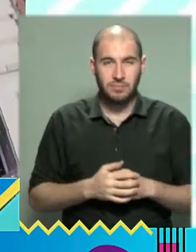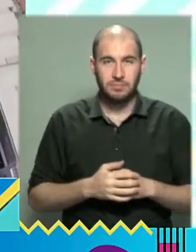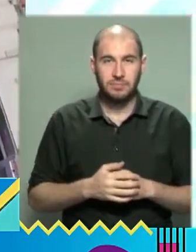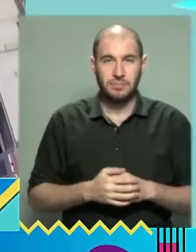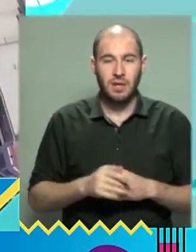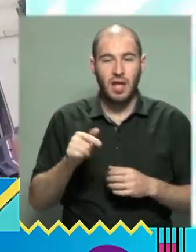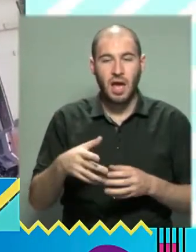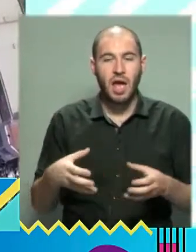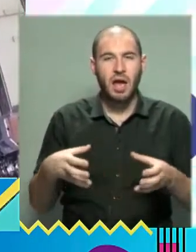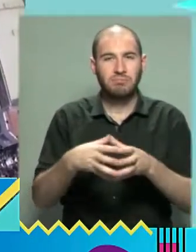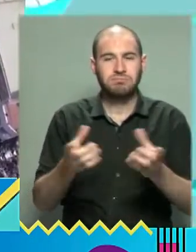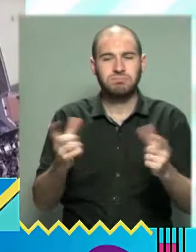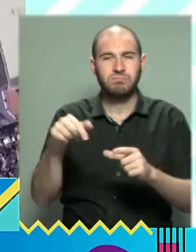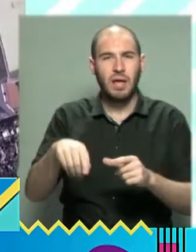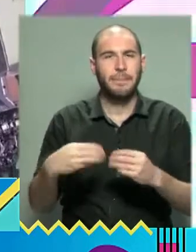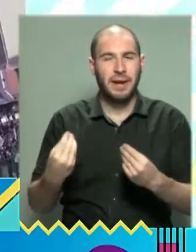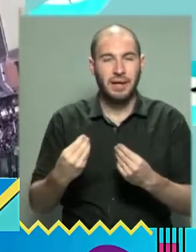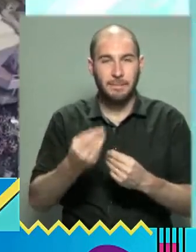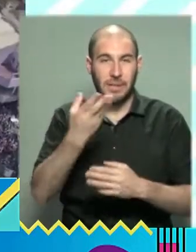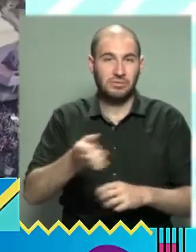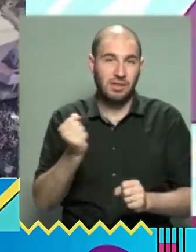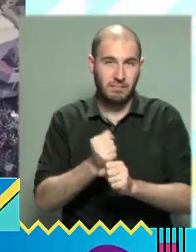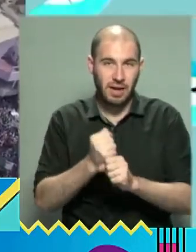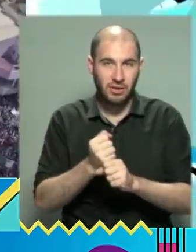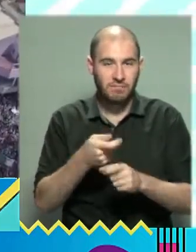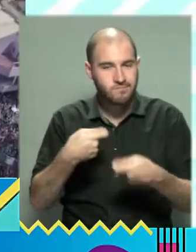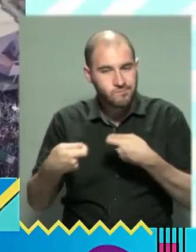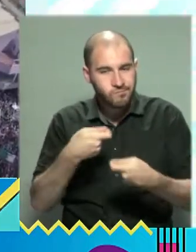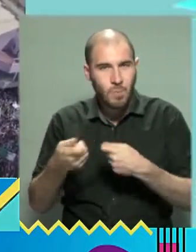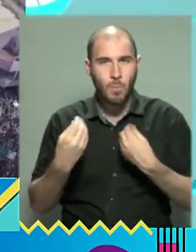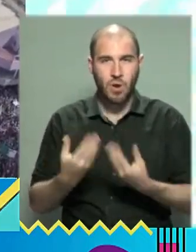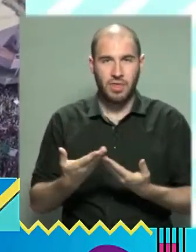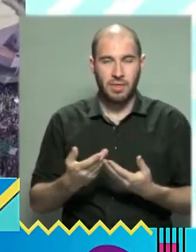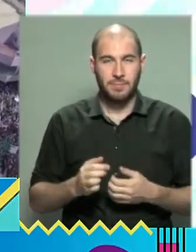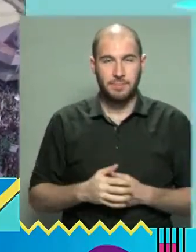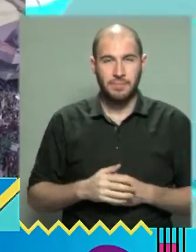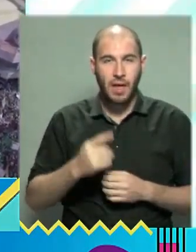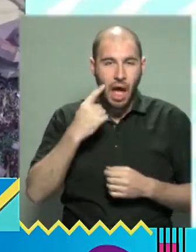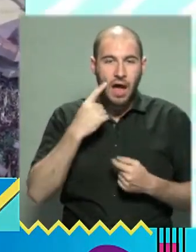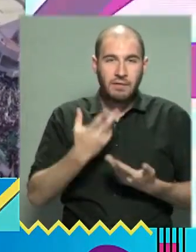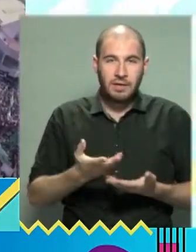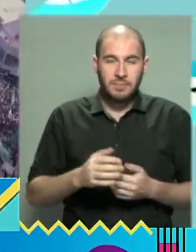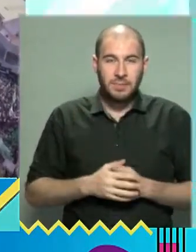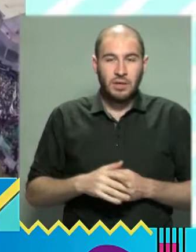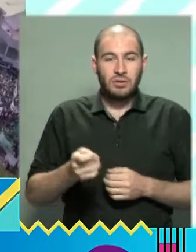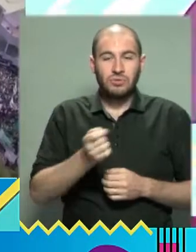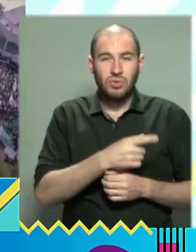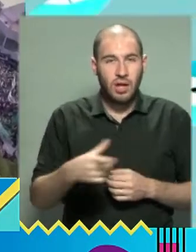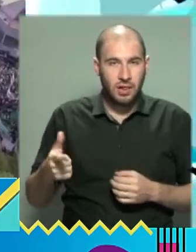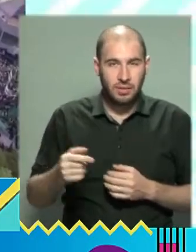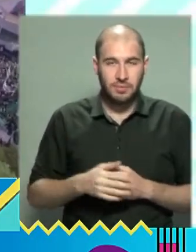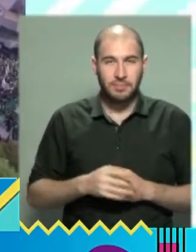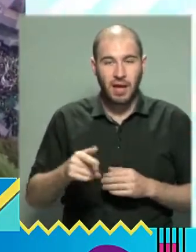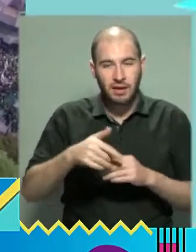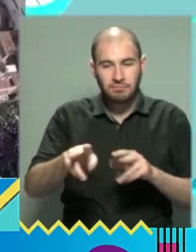una entidad que sirve para que los trabajadores puedan negociar cuál va a ser el salario